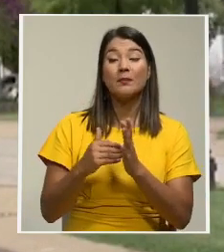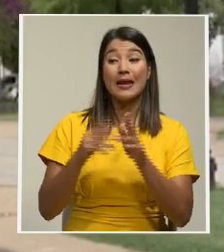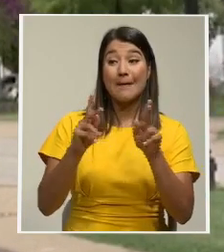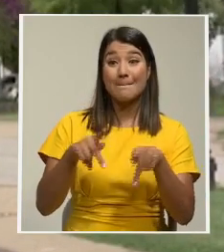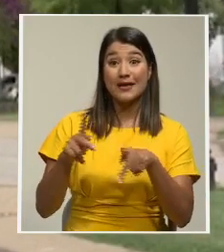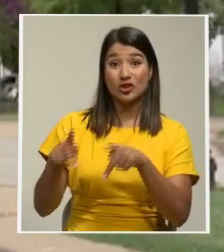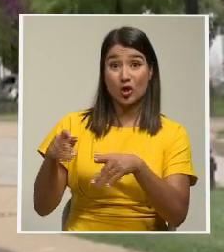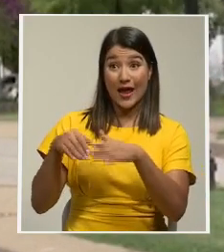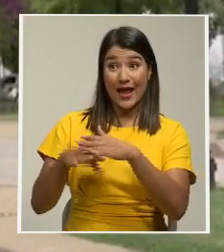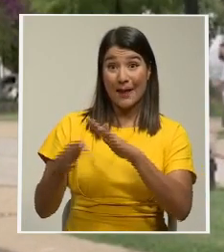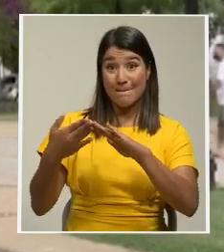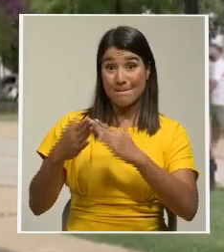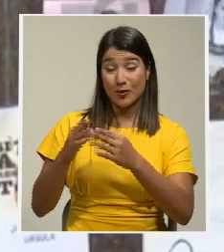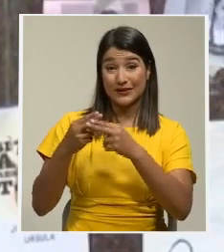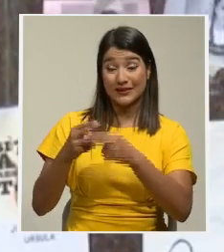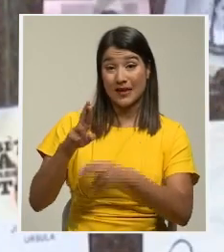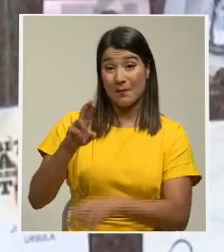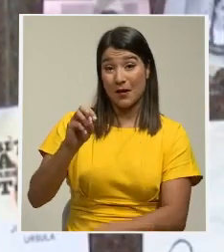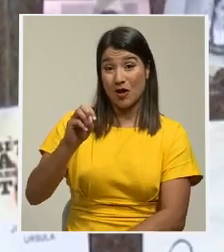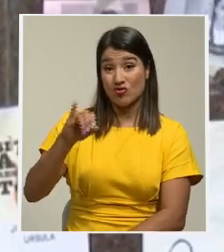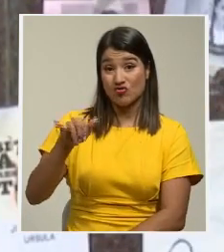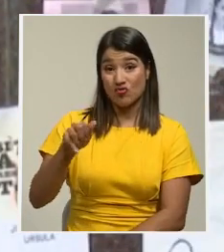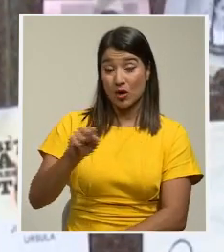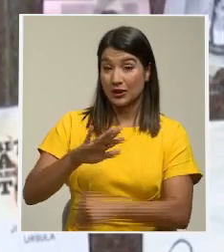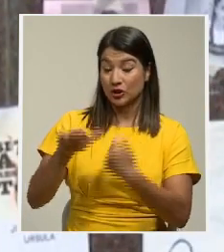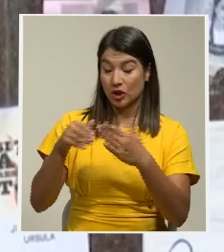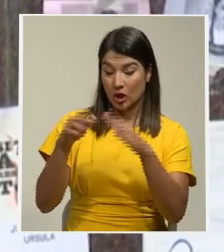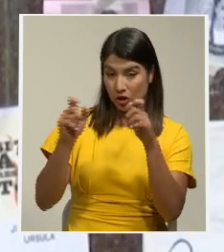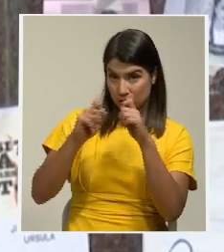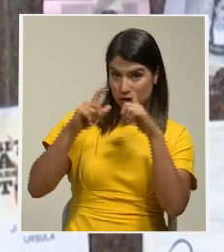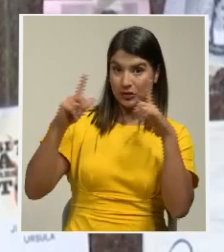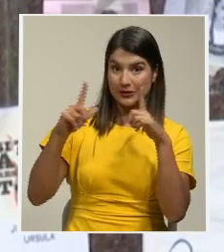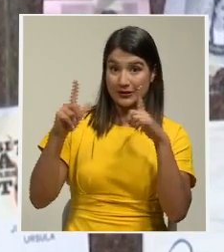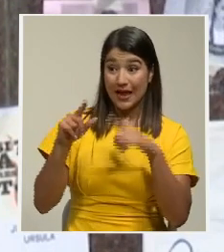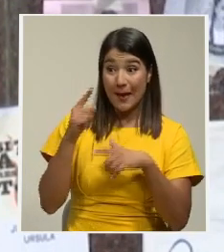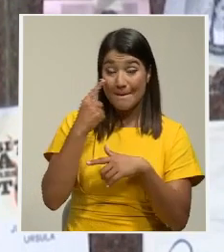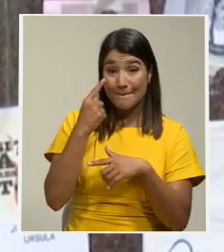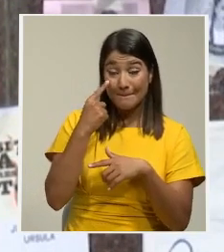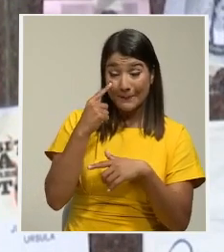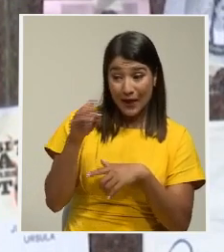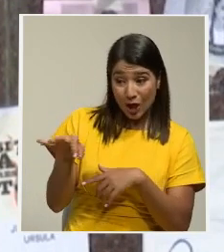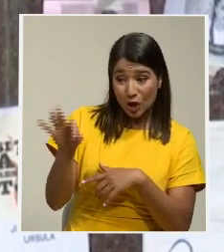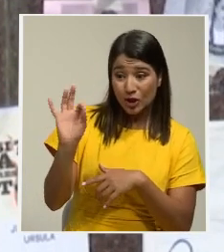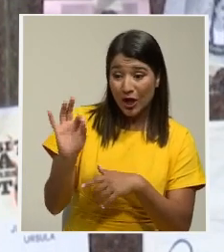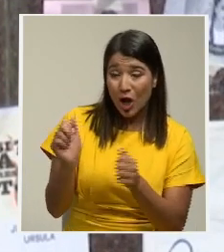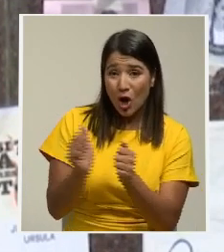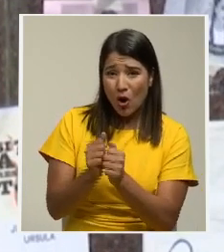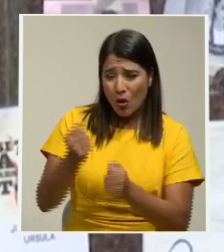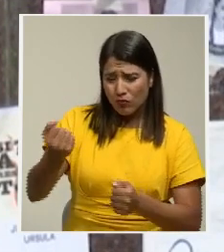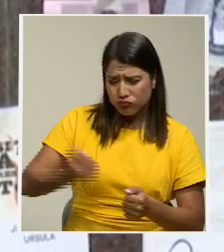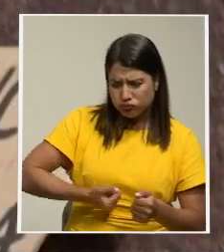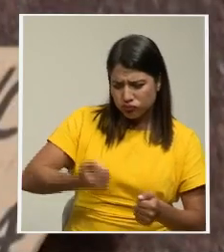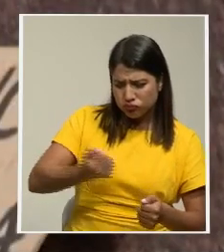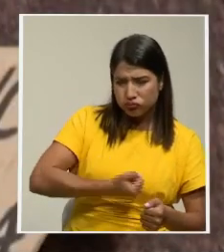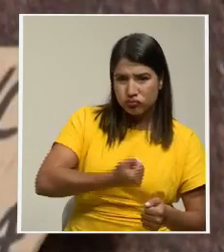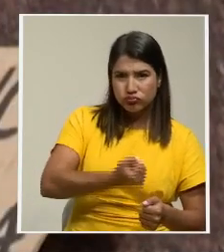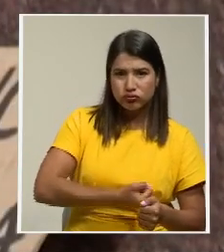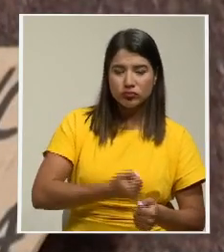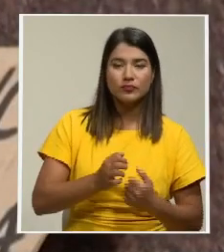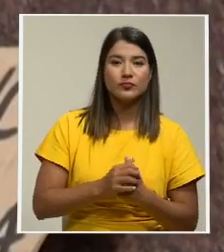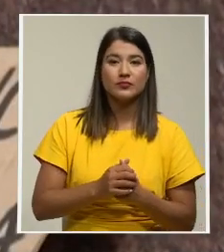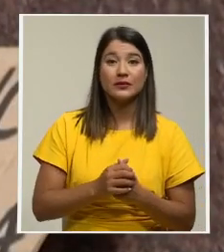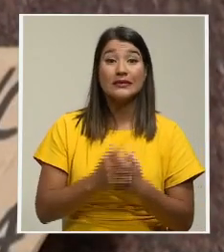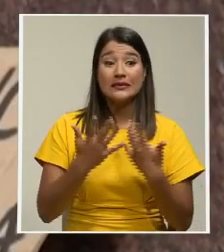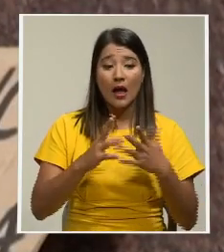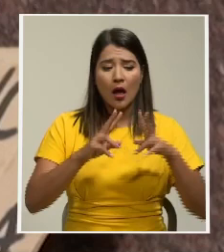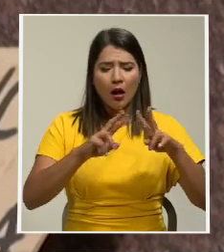de Buenos Aires, está conmocionada por el crimen. Bahillo fue encontrada muerta con heridas de arma blanca en un paraje rural. La